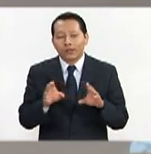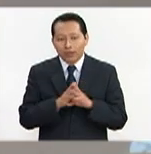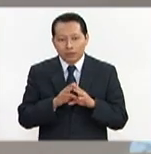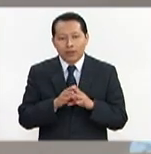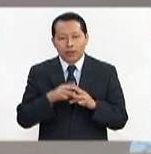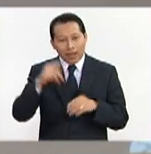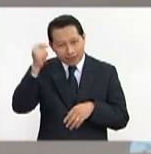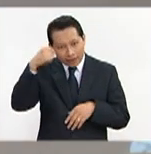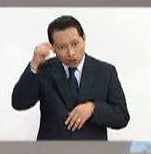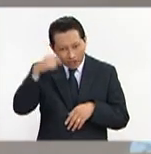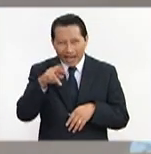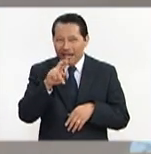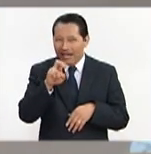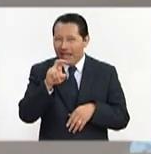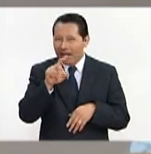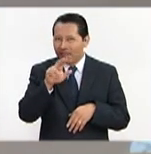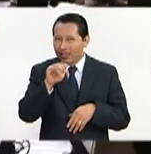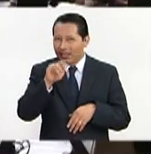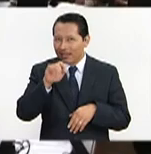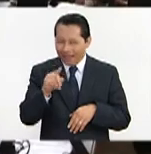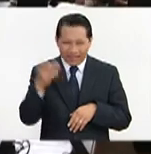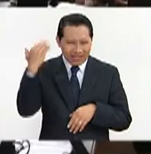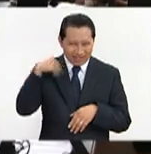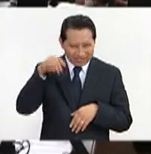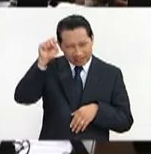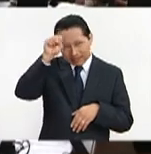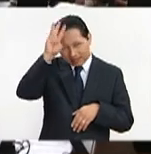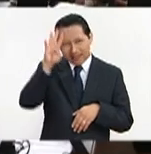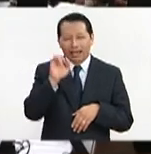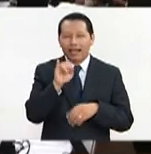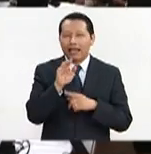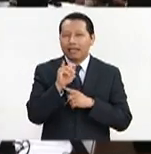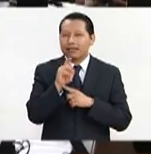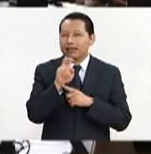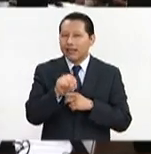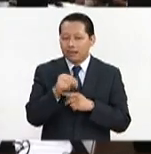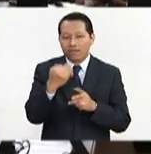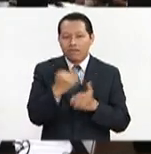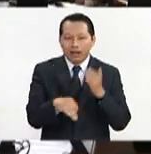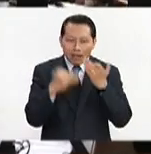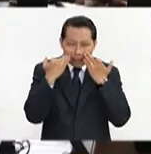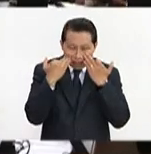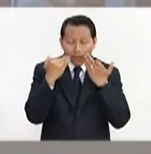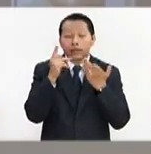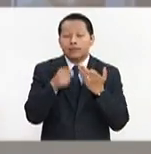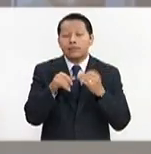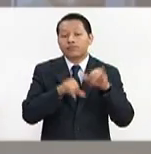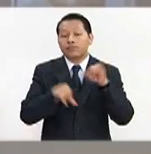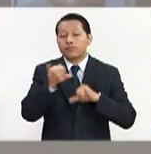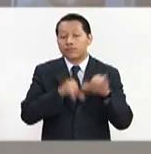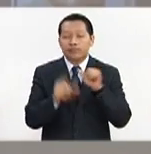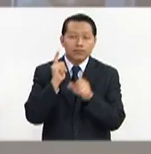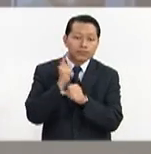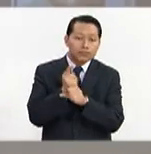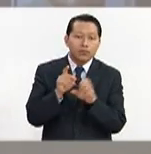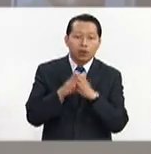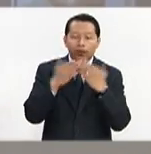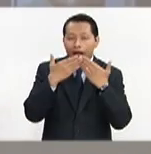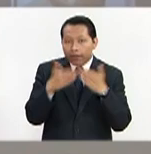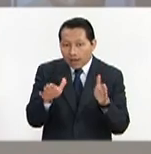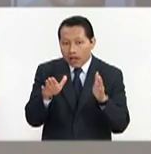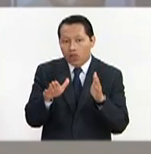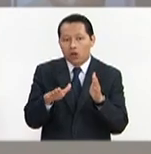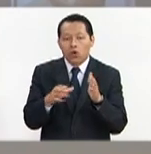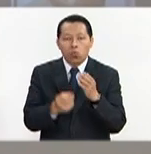Se trataba de la única parte de la teoría de la relatividad de Einstein que quedaba por demostrar, y su detección, dicen los científicos, ha abierto una